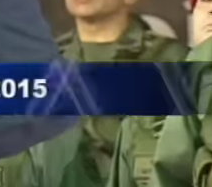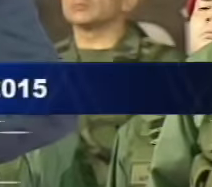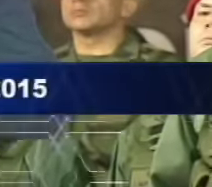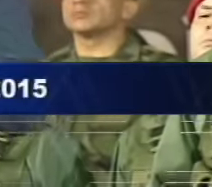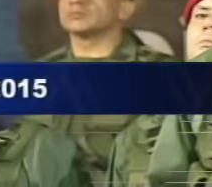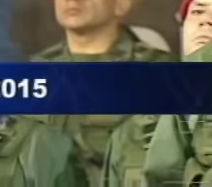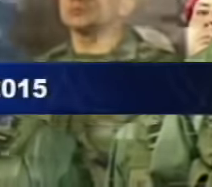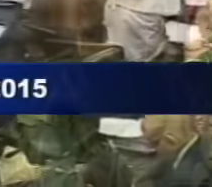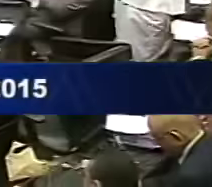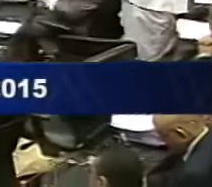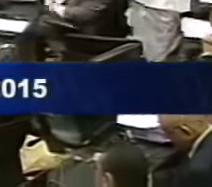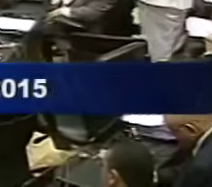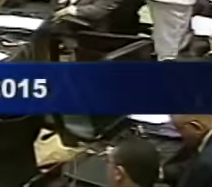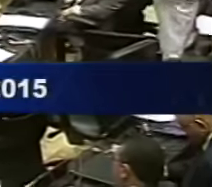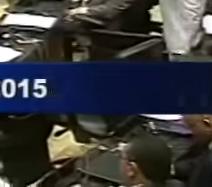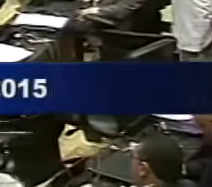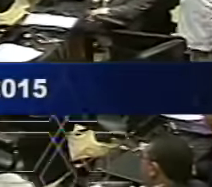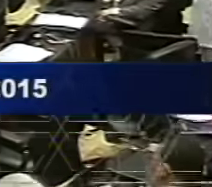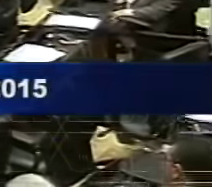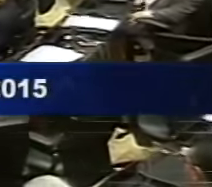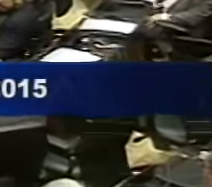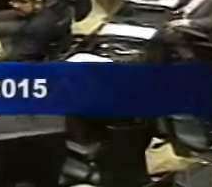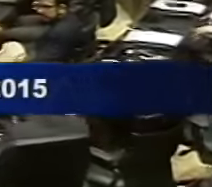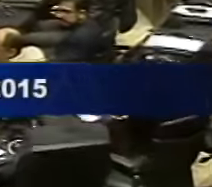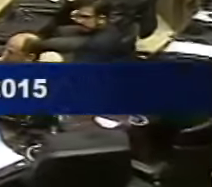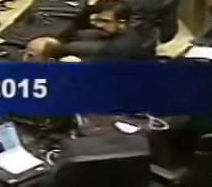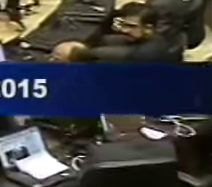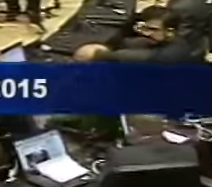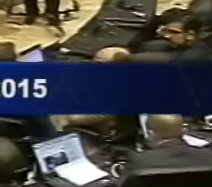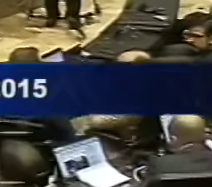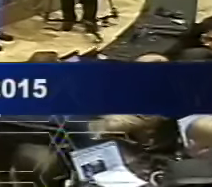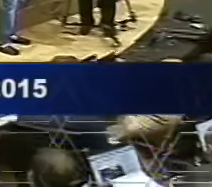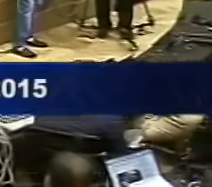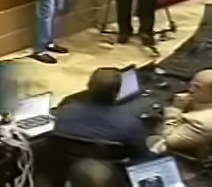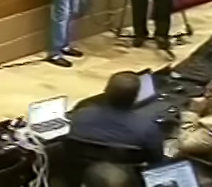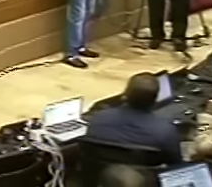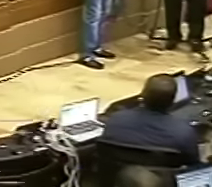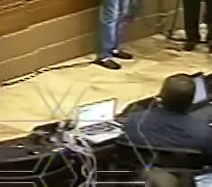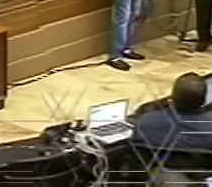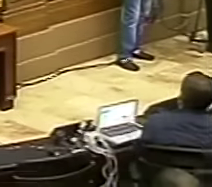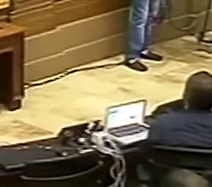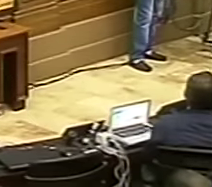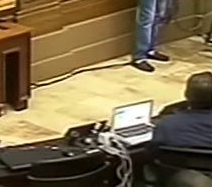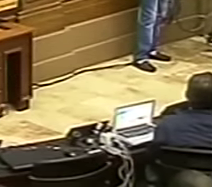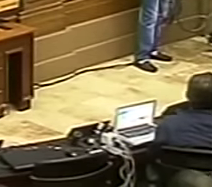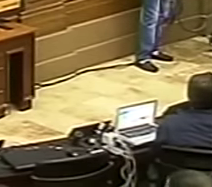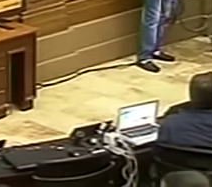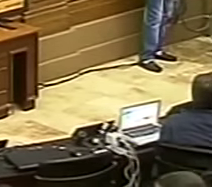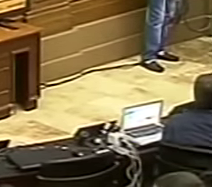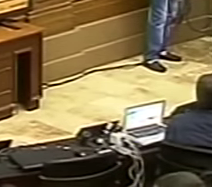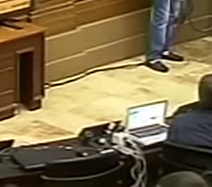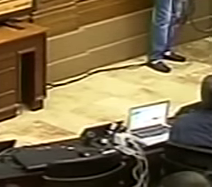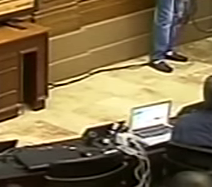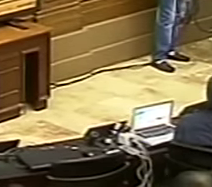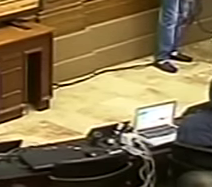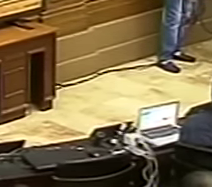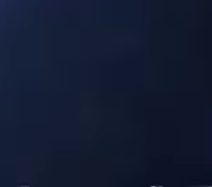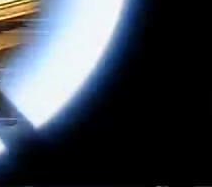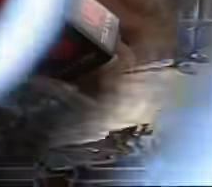sin impedimentos presidente Nicolás Maduro podrá ofrecer informe anual en la asamblea nacional tras cese de